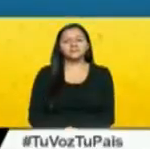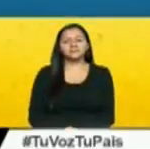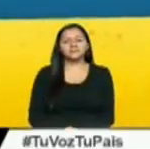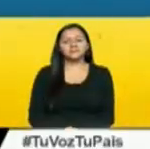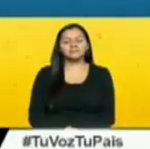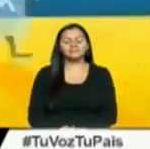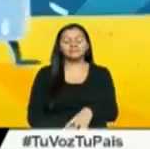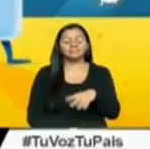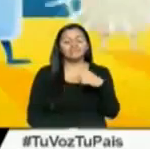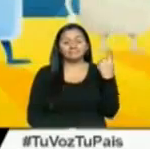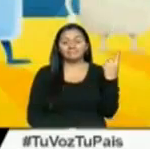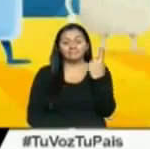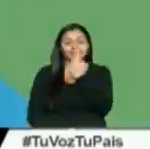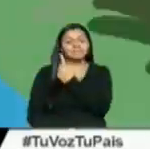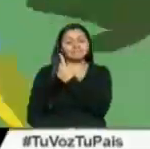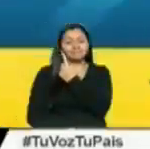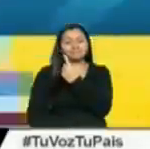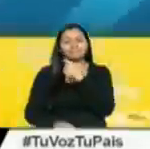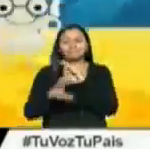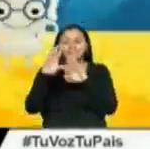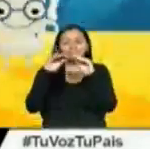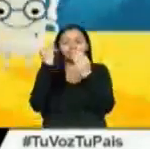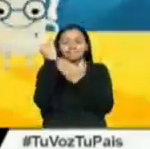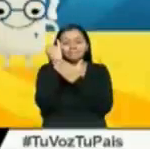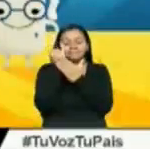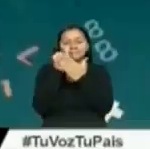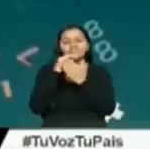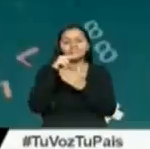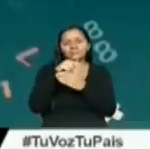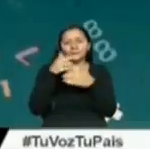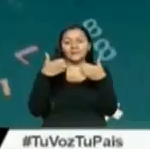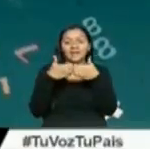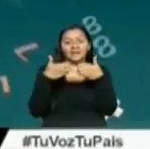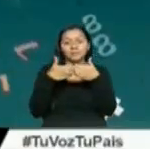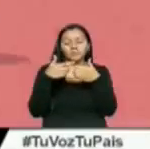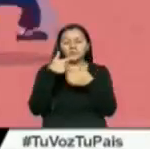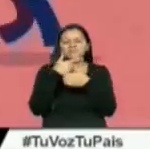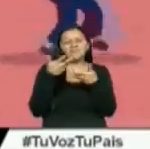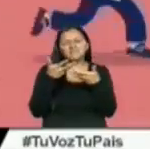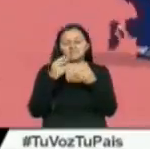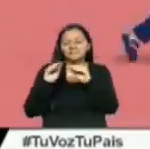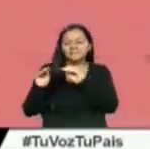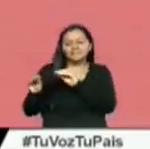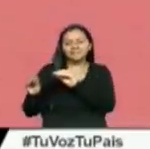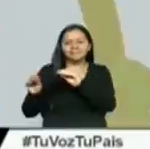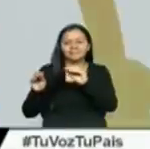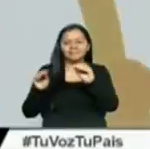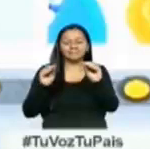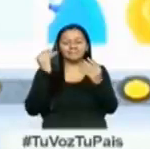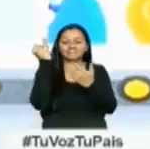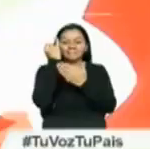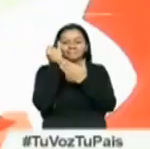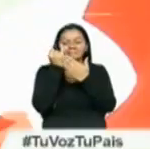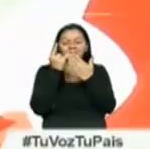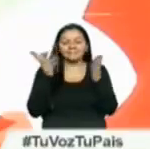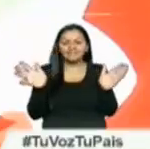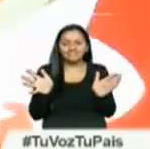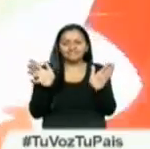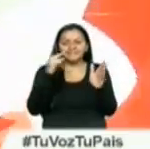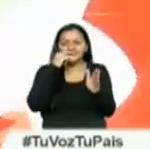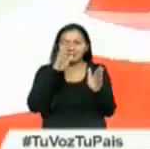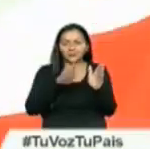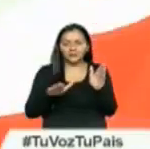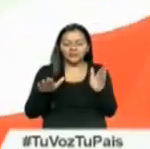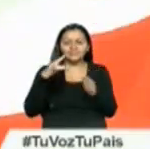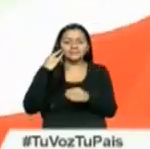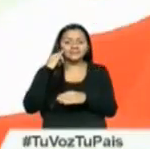Sandy, Clara, Tito, Adal y Nina son el equipo invencible. Ellos, a través de un sinnúmero de aventuras, motivarán a las niñas y niños